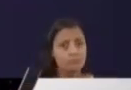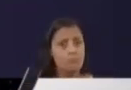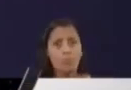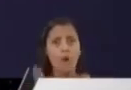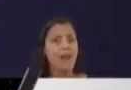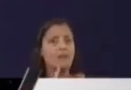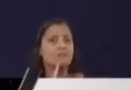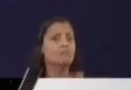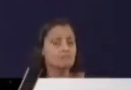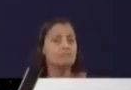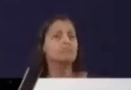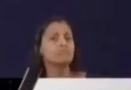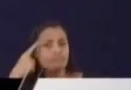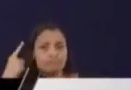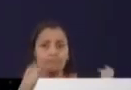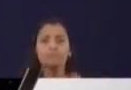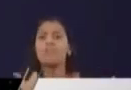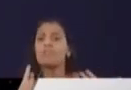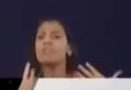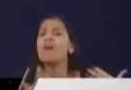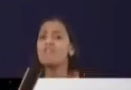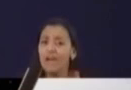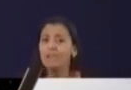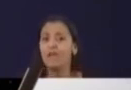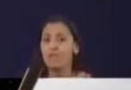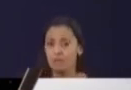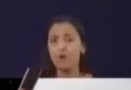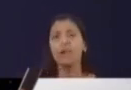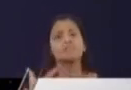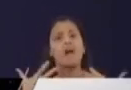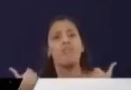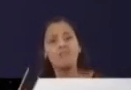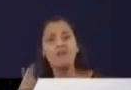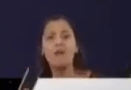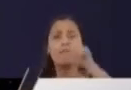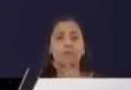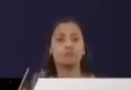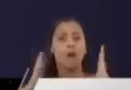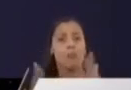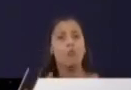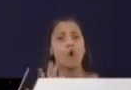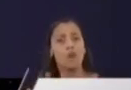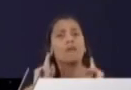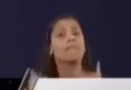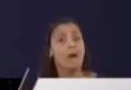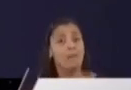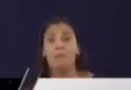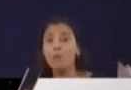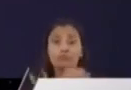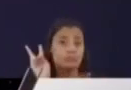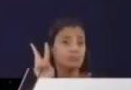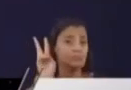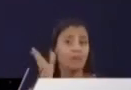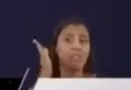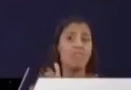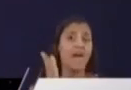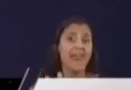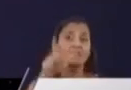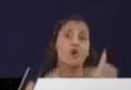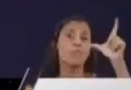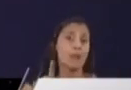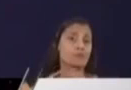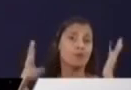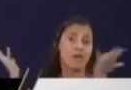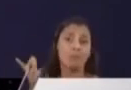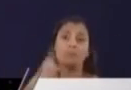es defender las democracias defender el mundo libre y defender el derecho de los ciudadanos del mundo que